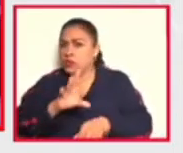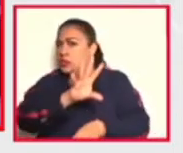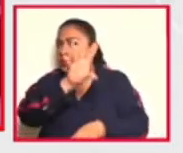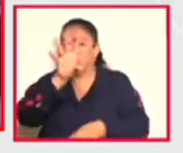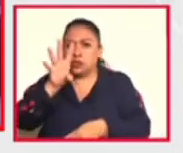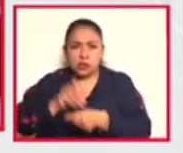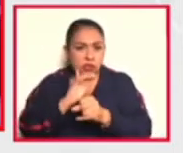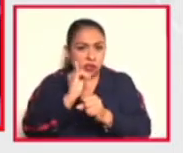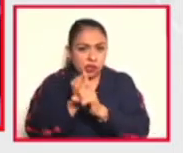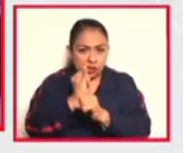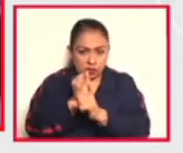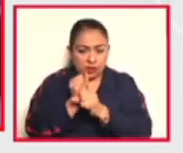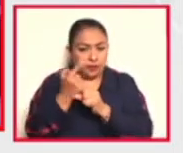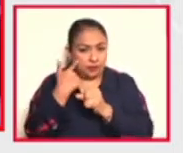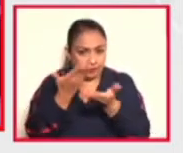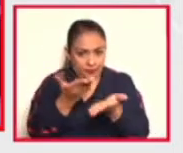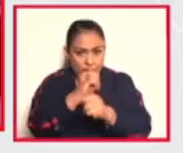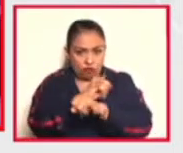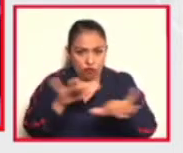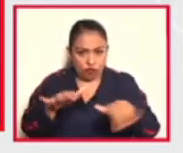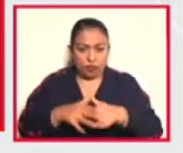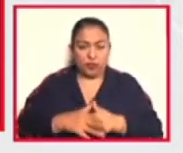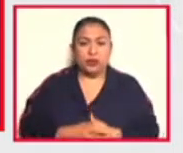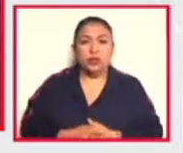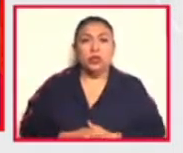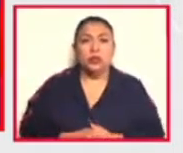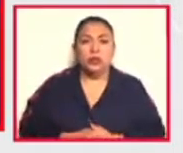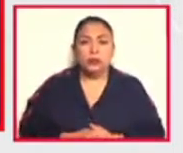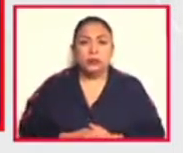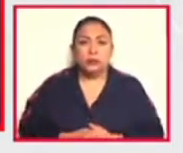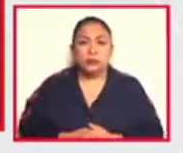virtual, y aquí está la información.